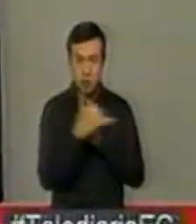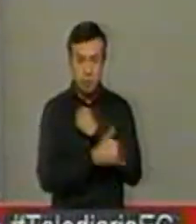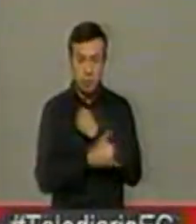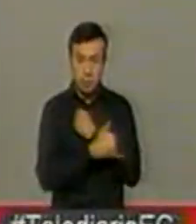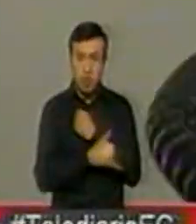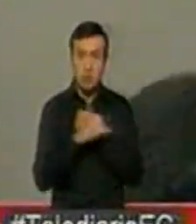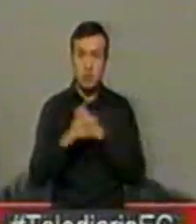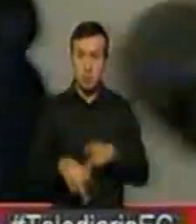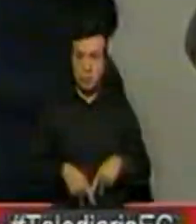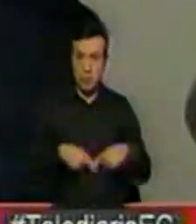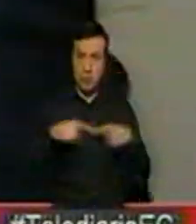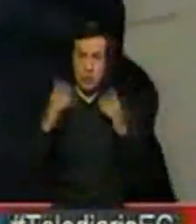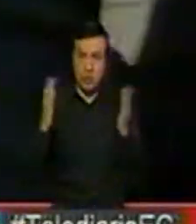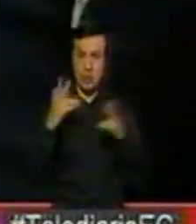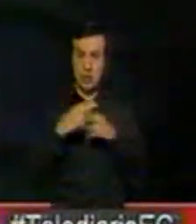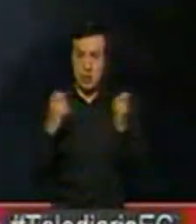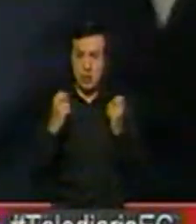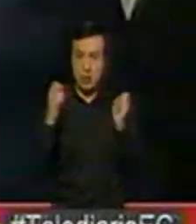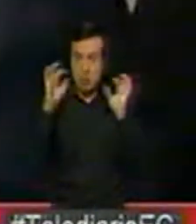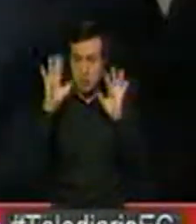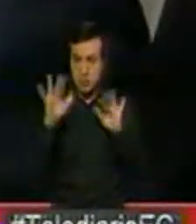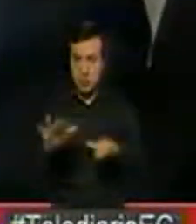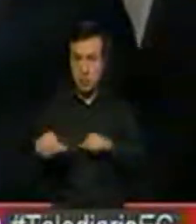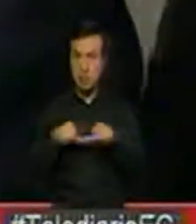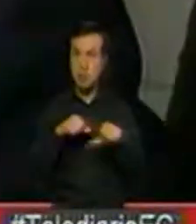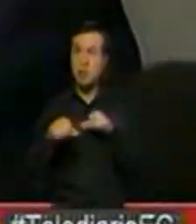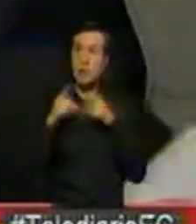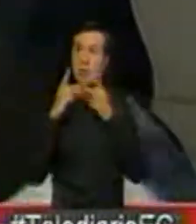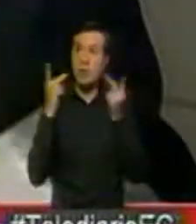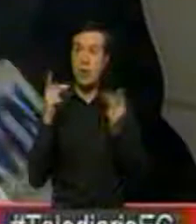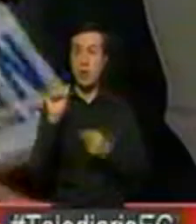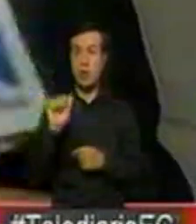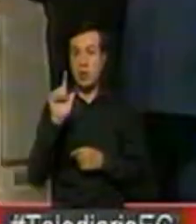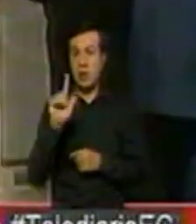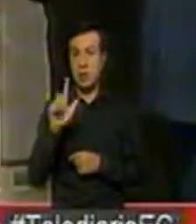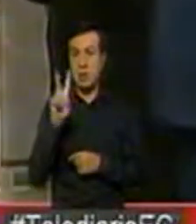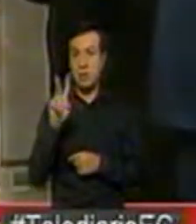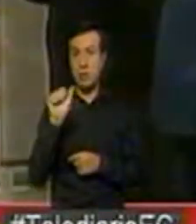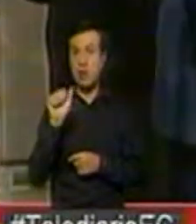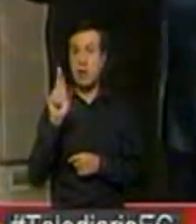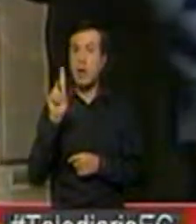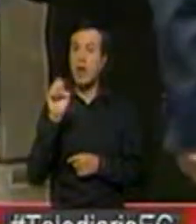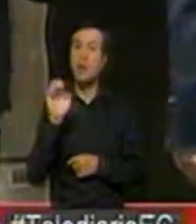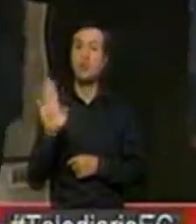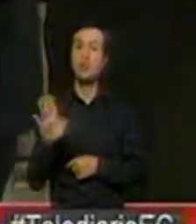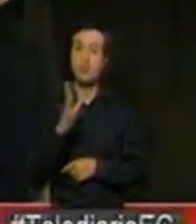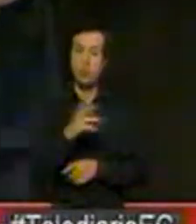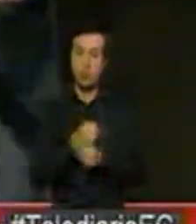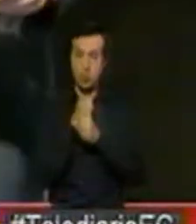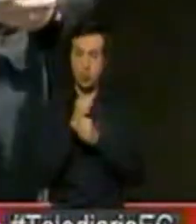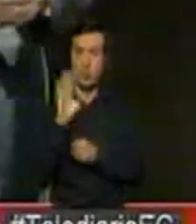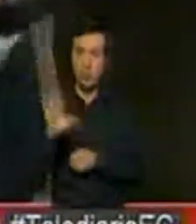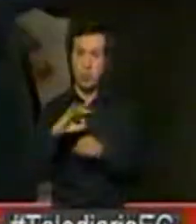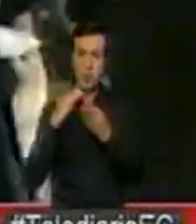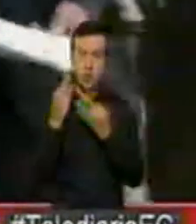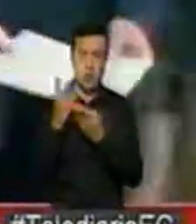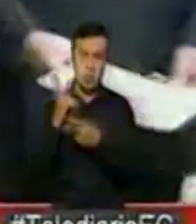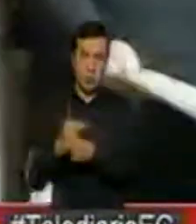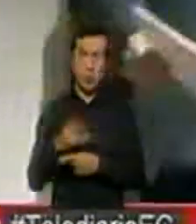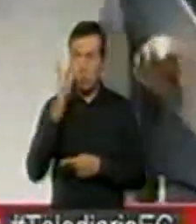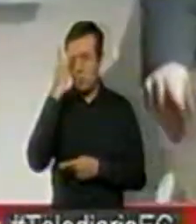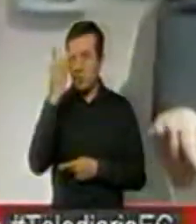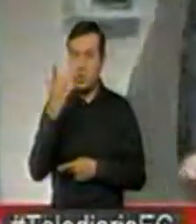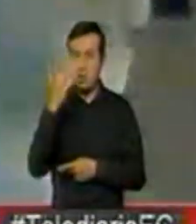reside temporalmente el exsecretario de la Administración Pública, Vinicio Alvarado, por precautelar su seguridad y la de su familia luego de